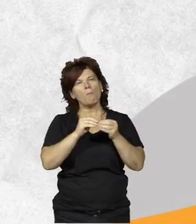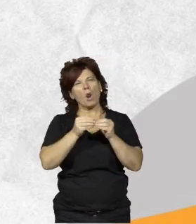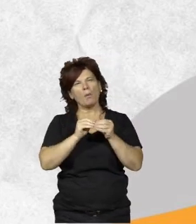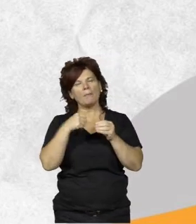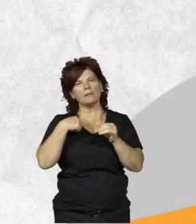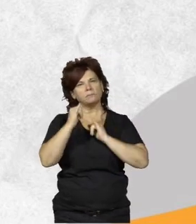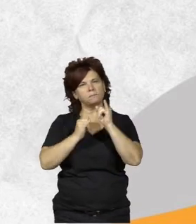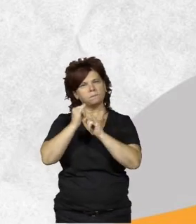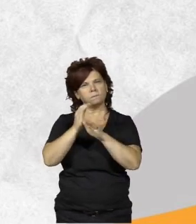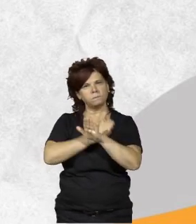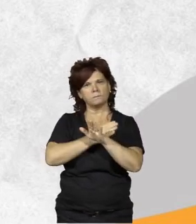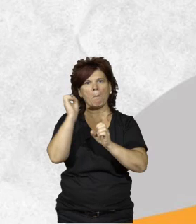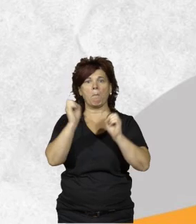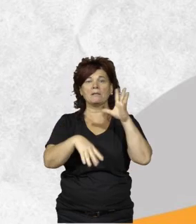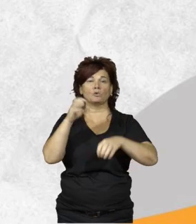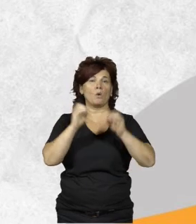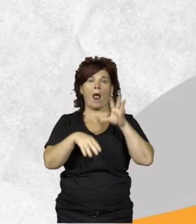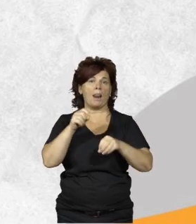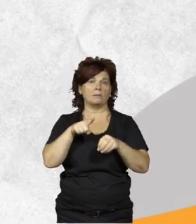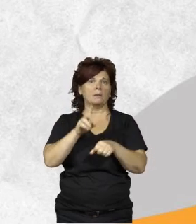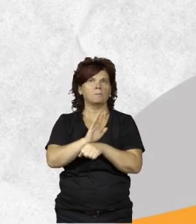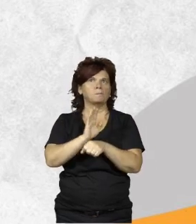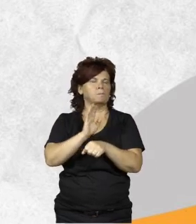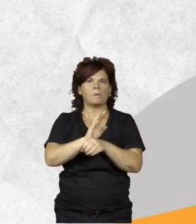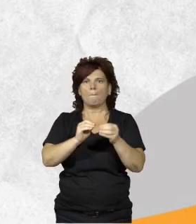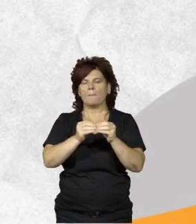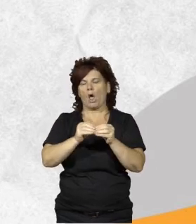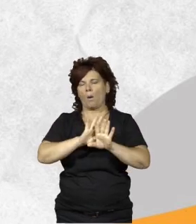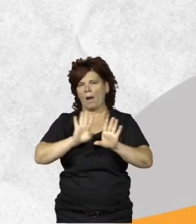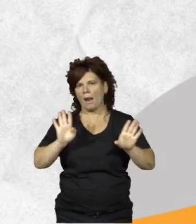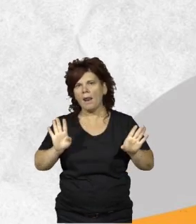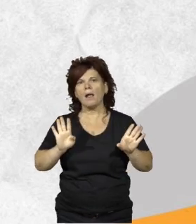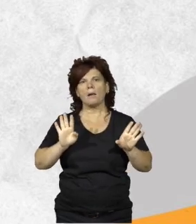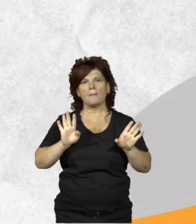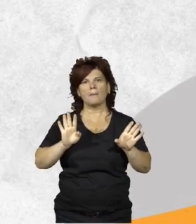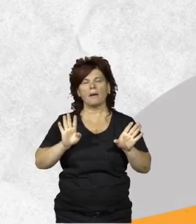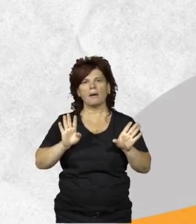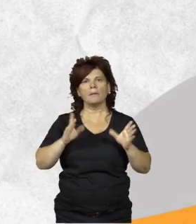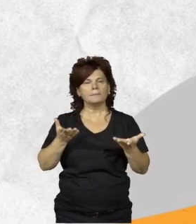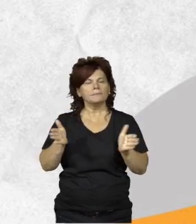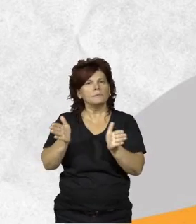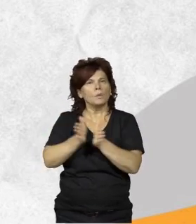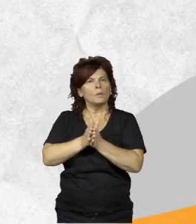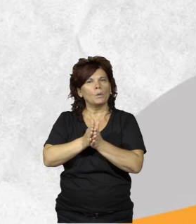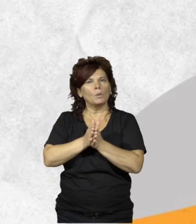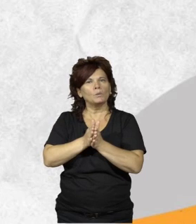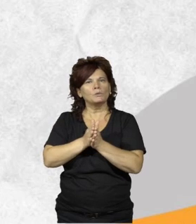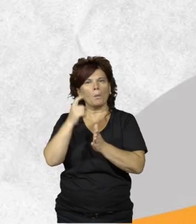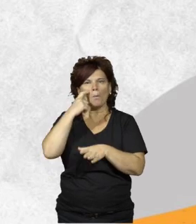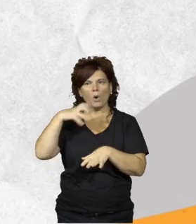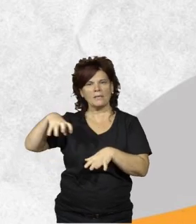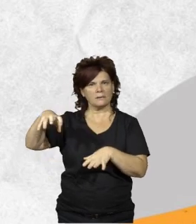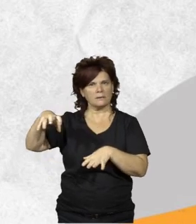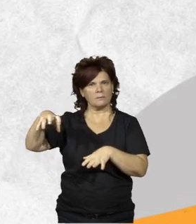comentaba era de los basurales, es justamente porque se hace hincapié en relevar los microbasurales en conjunto con el municipio,